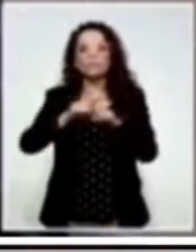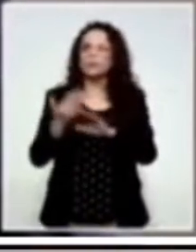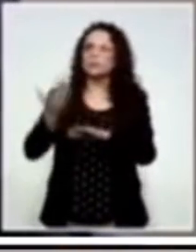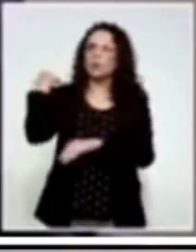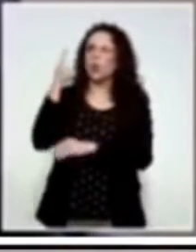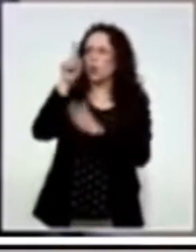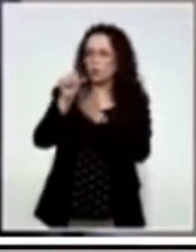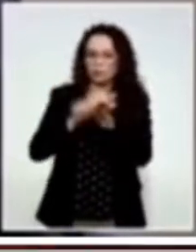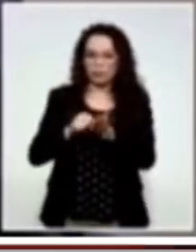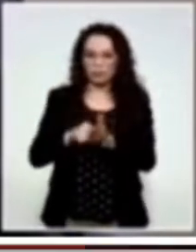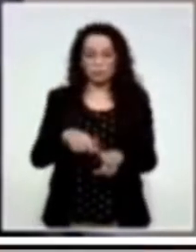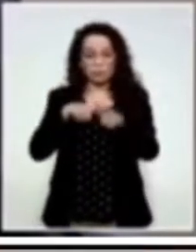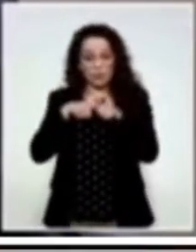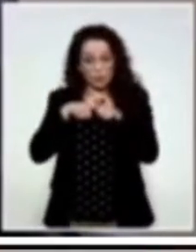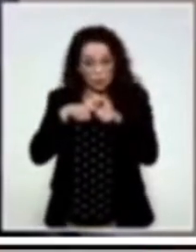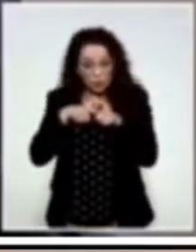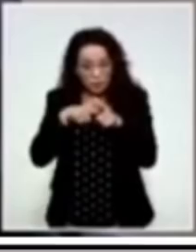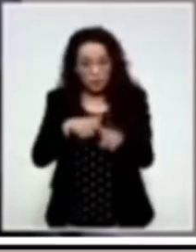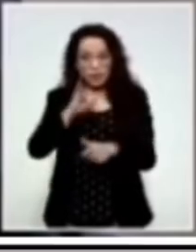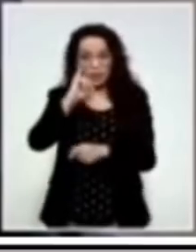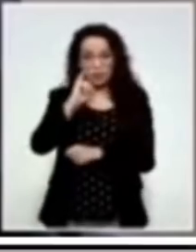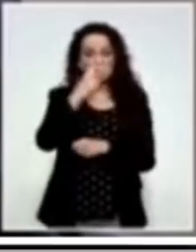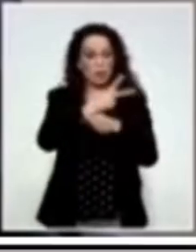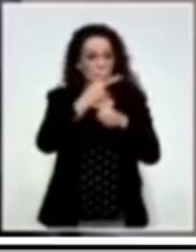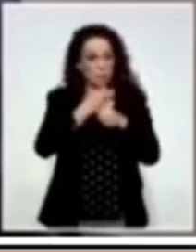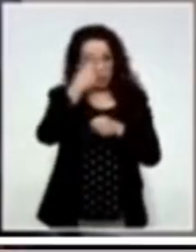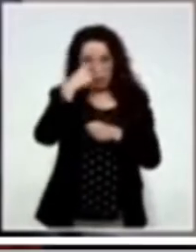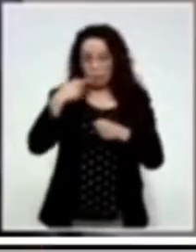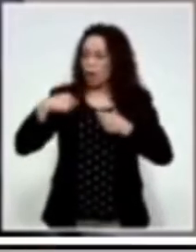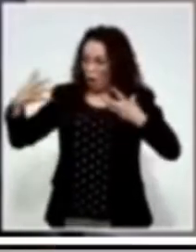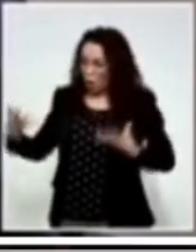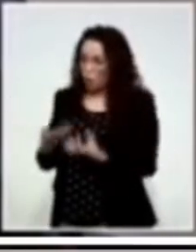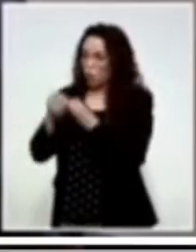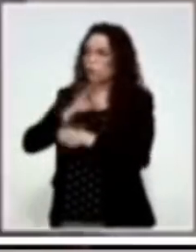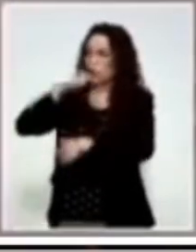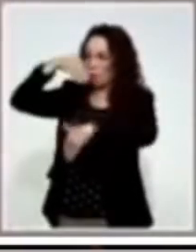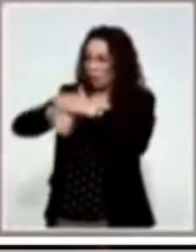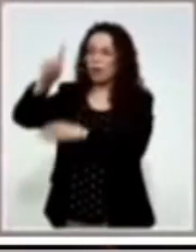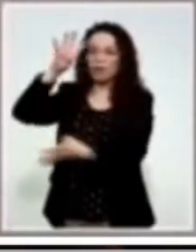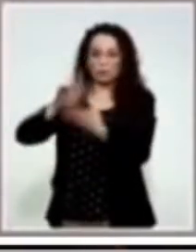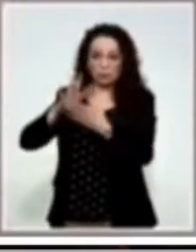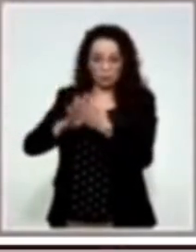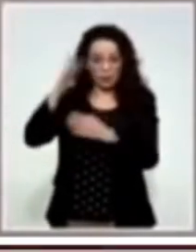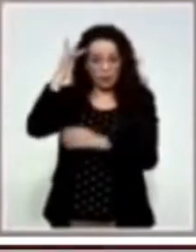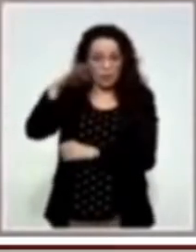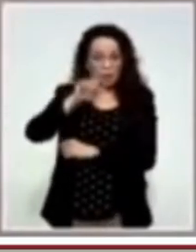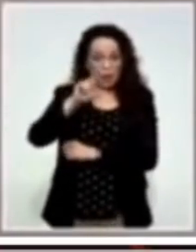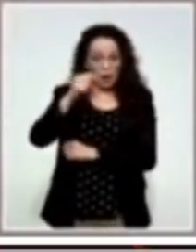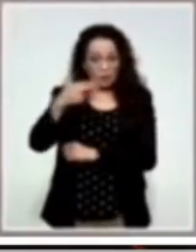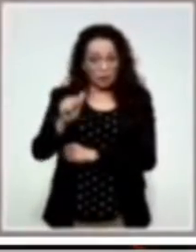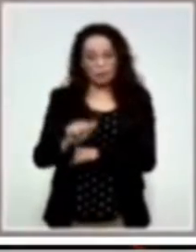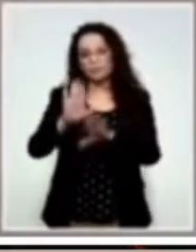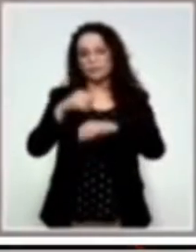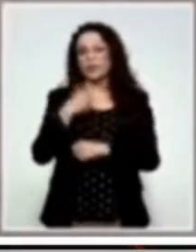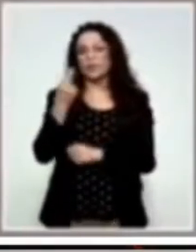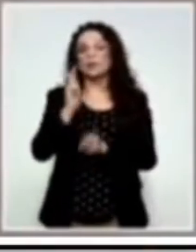¿Sigue en pie la invitación para que lo podamos acompañar al penal de Santa Marta, Catitla? Tendré que hablar con las autoridades encargadas